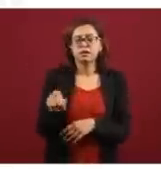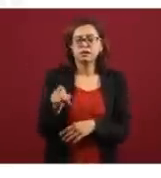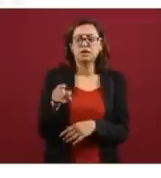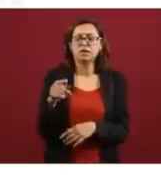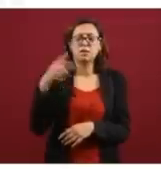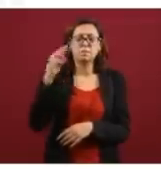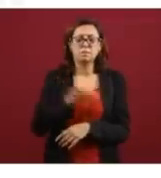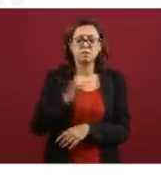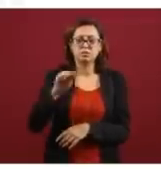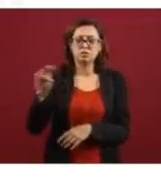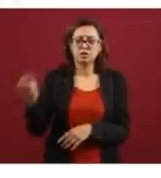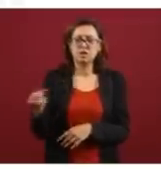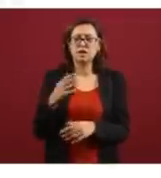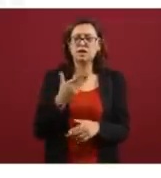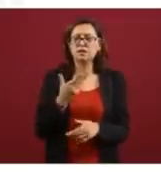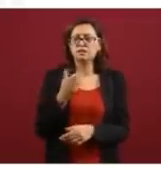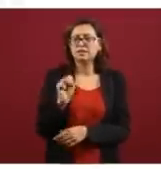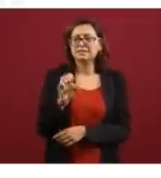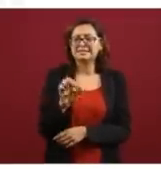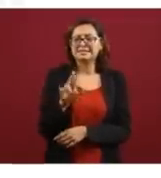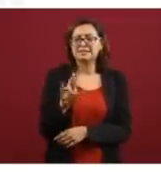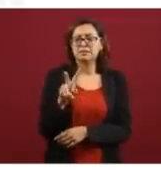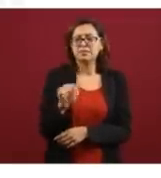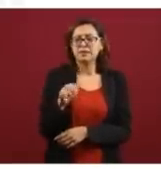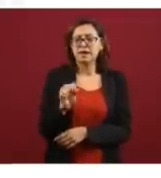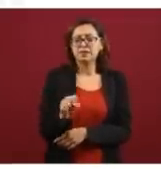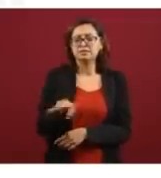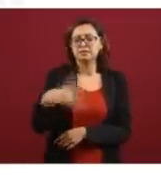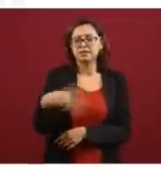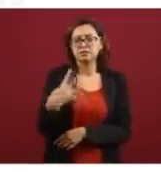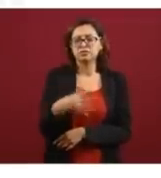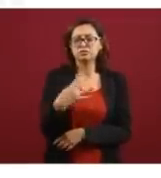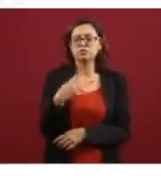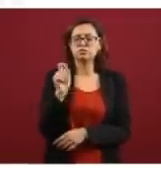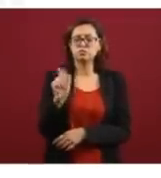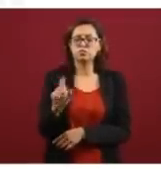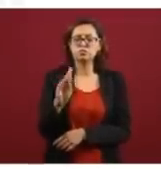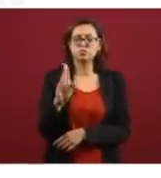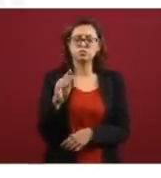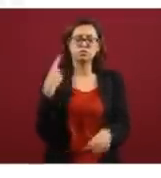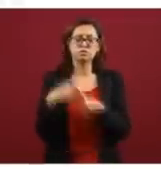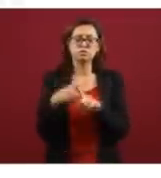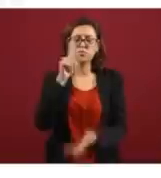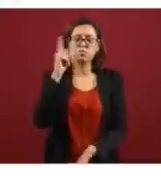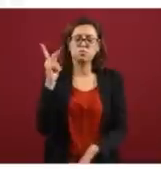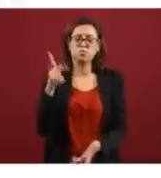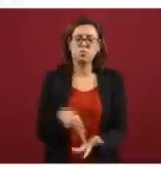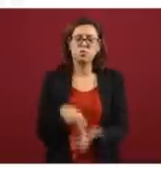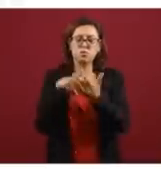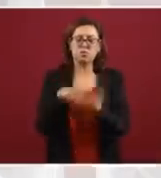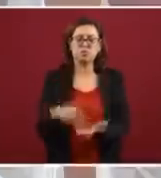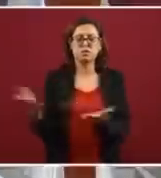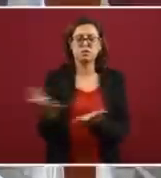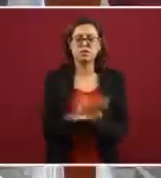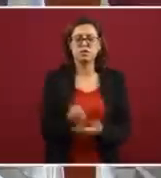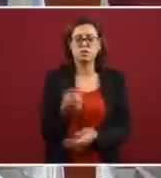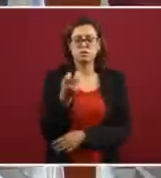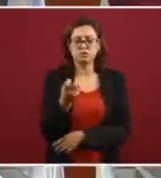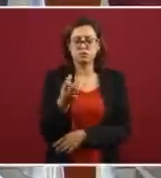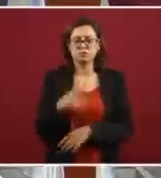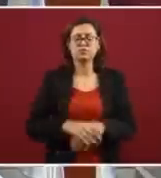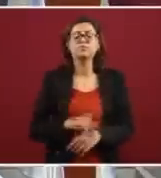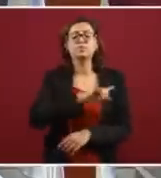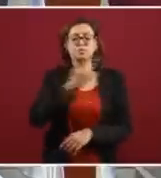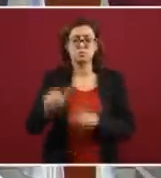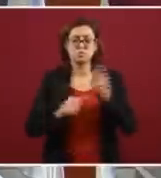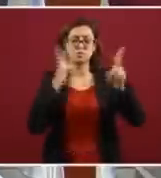Tarímbaro, Michoacán, Servigas, a 14.90 pesos por kilo y un margen de 4.02 pesos. En